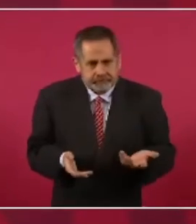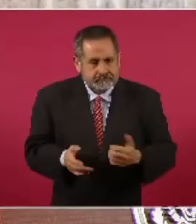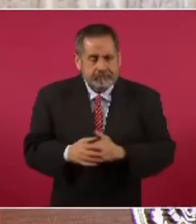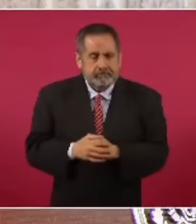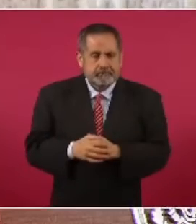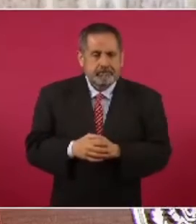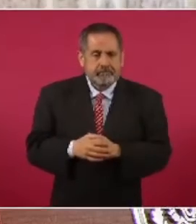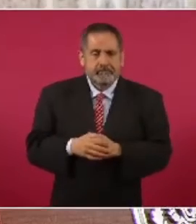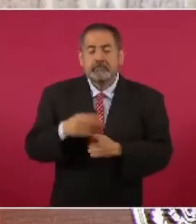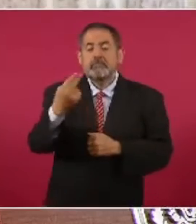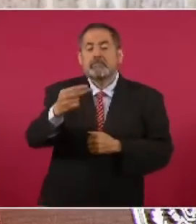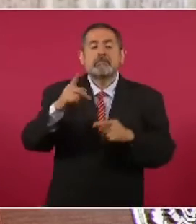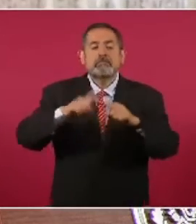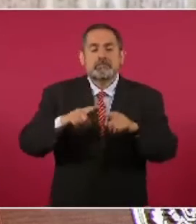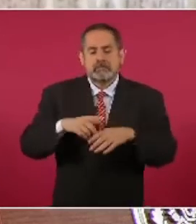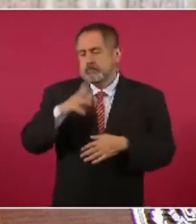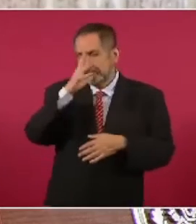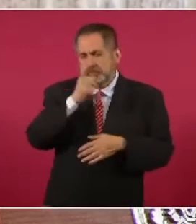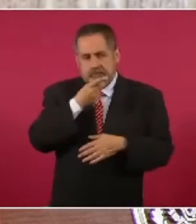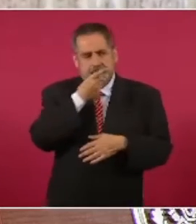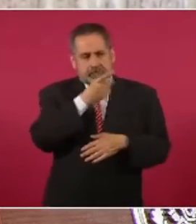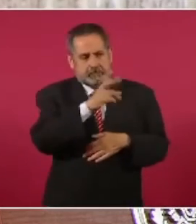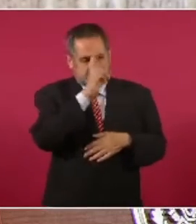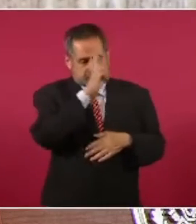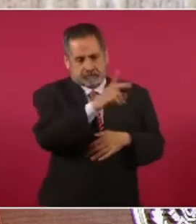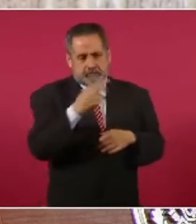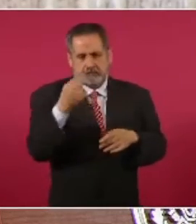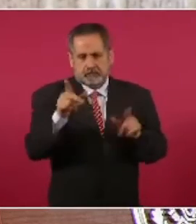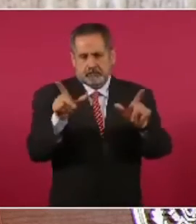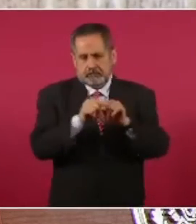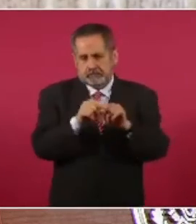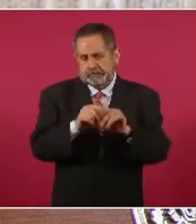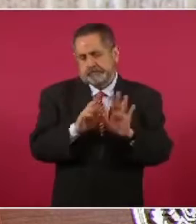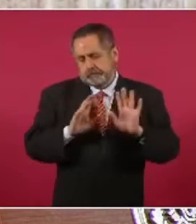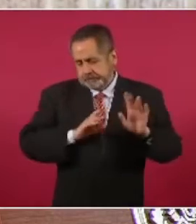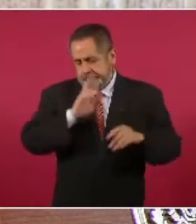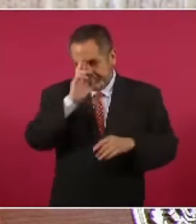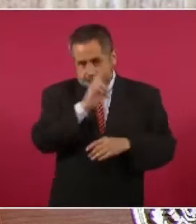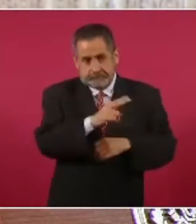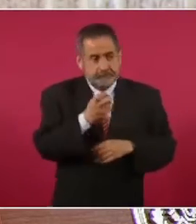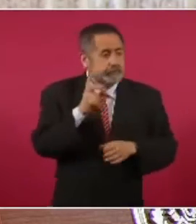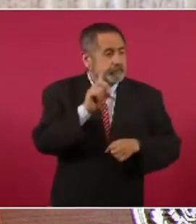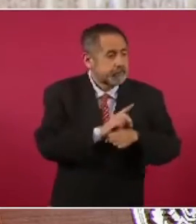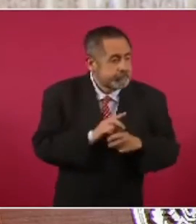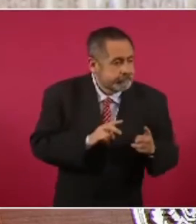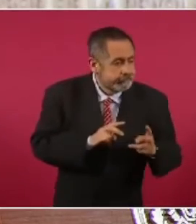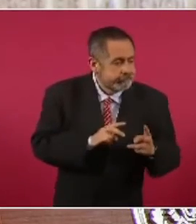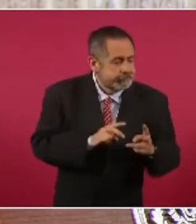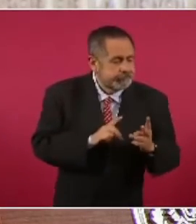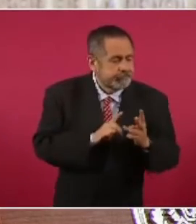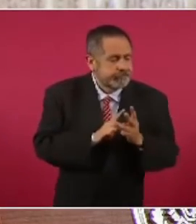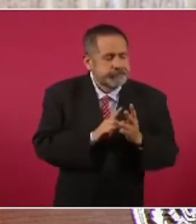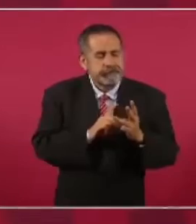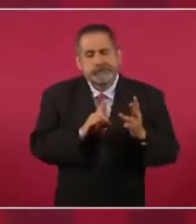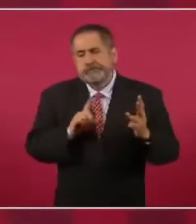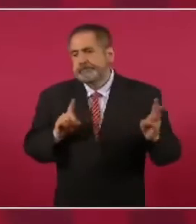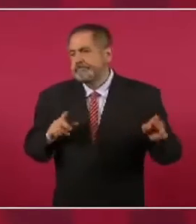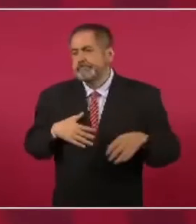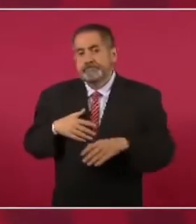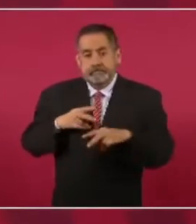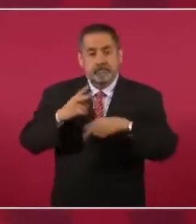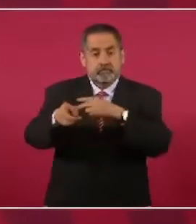No lo voy a decir por respeto a ellos, pero ese día me fui, me acuerdo, a la